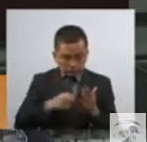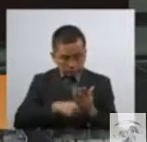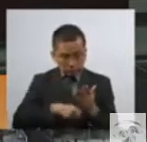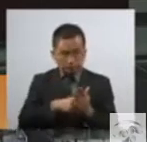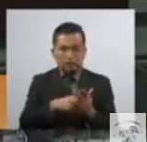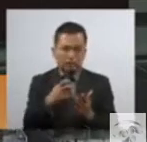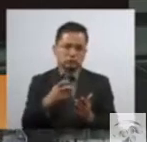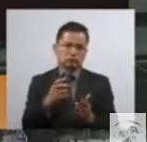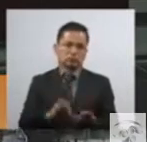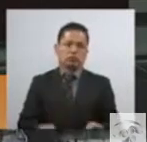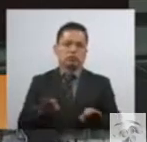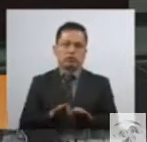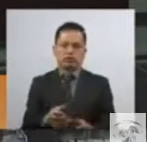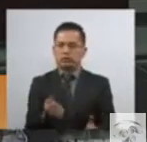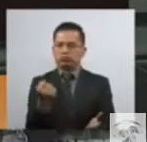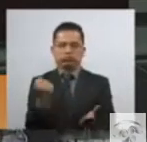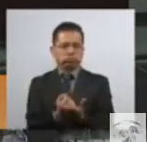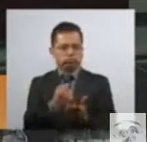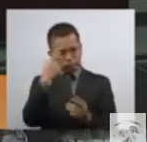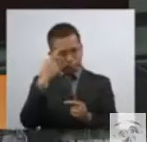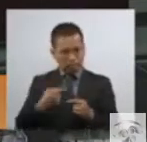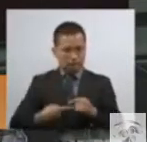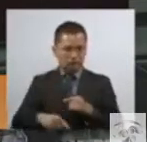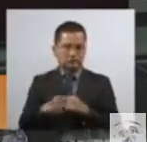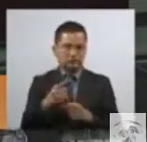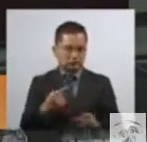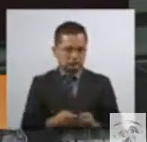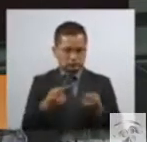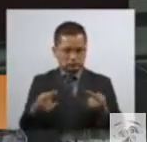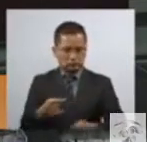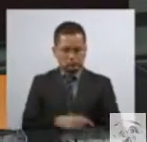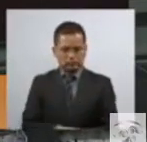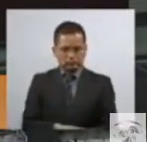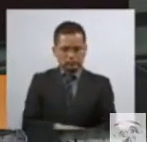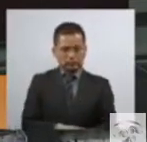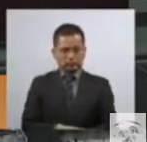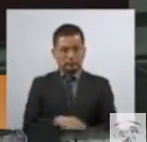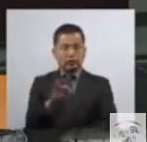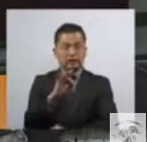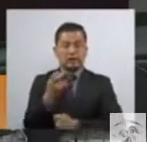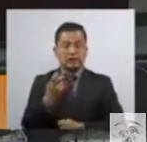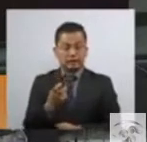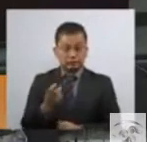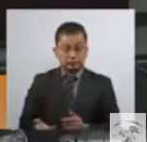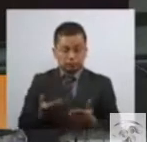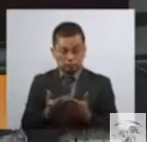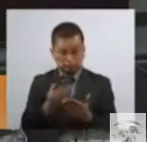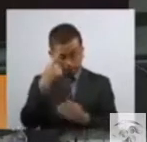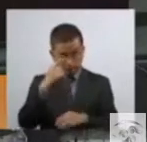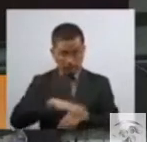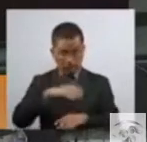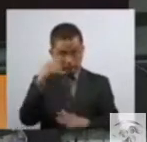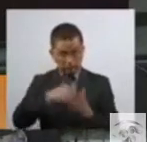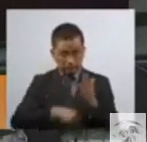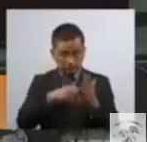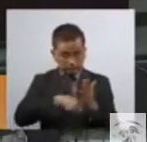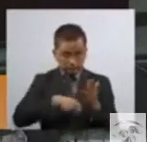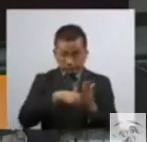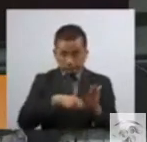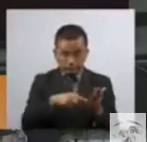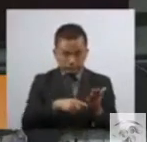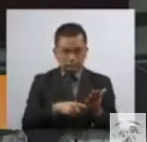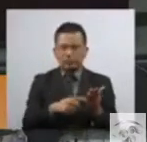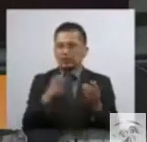históricos en esta tribuna, pero debo decir que si aprobamos esta reserva, sin duda será